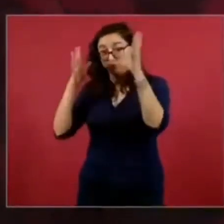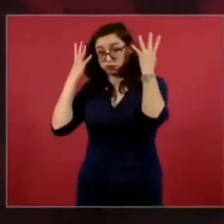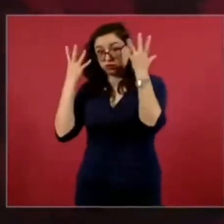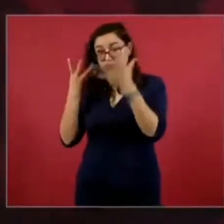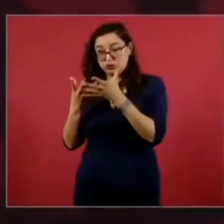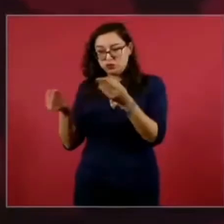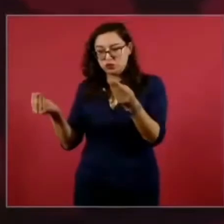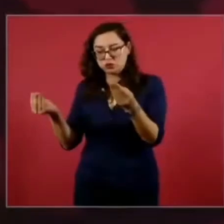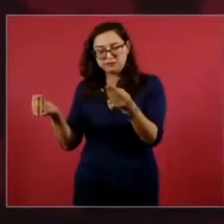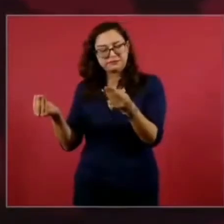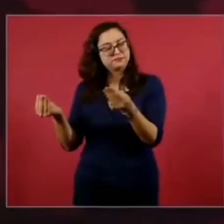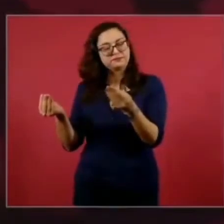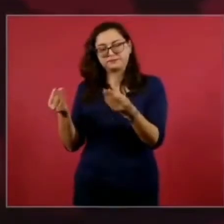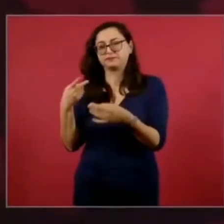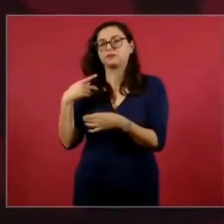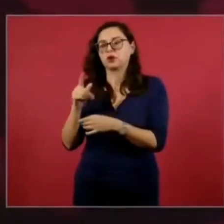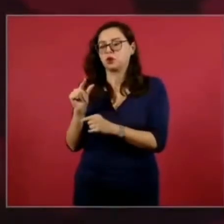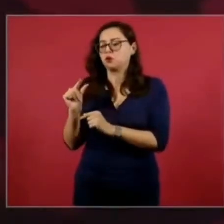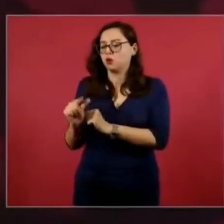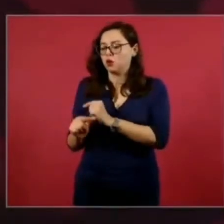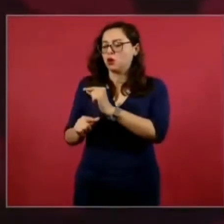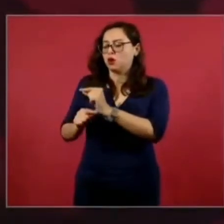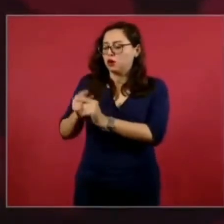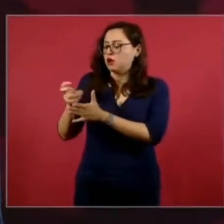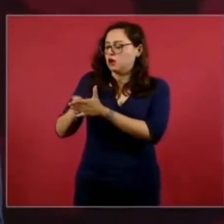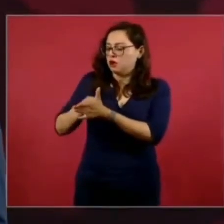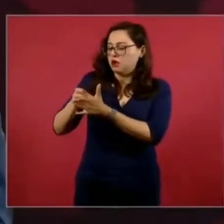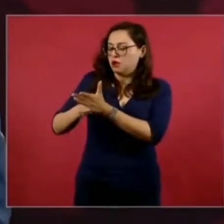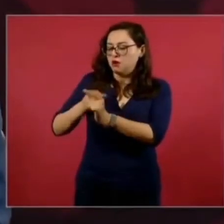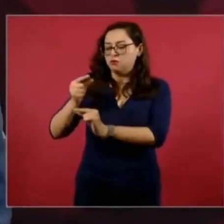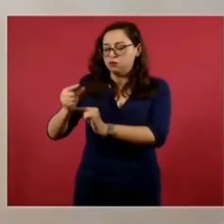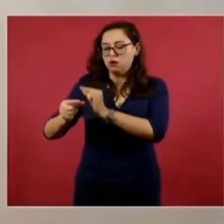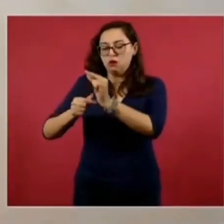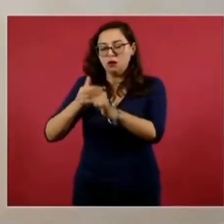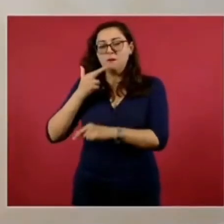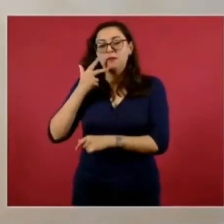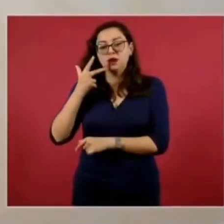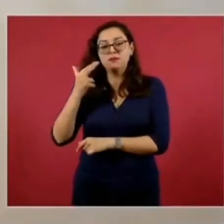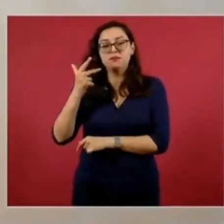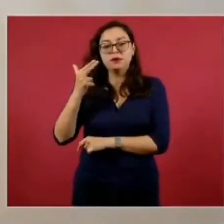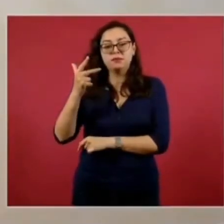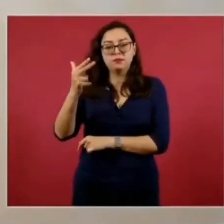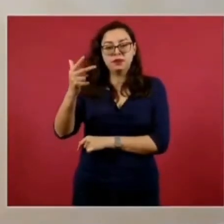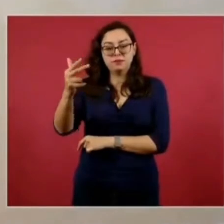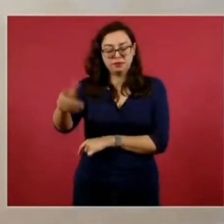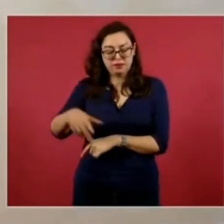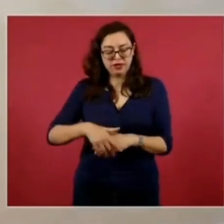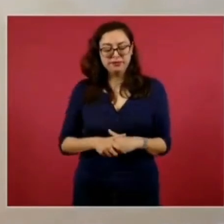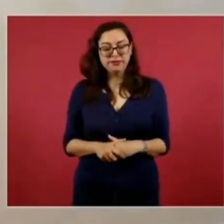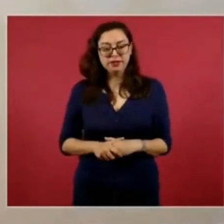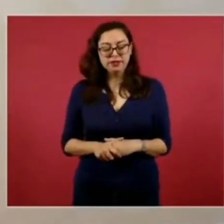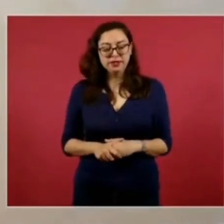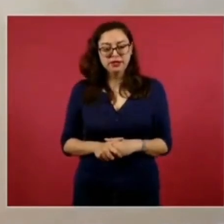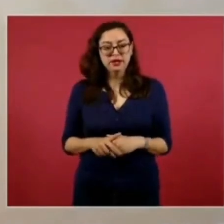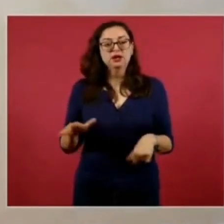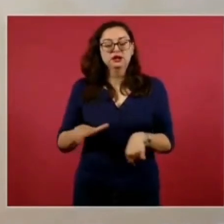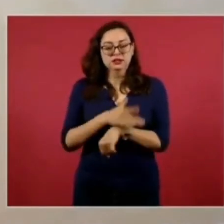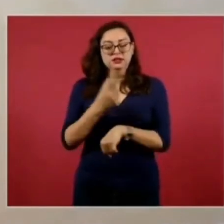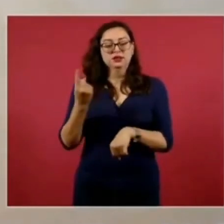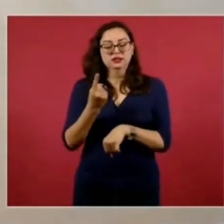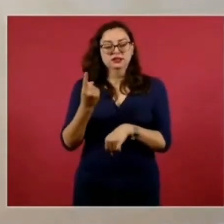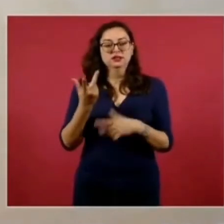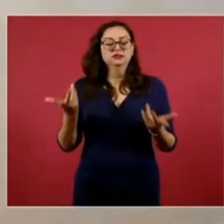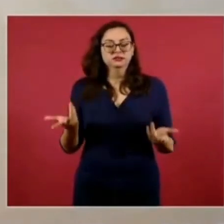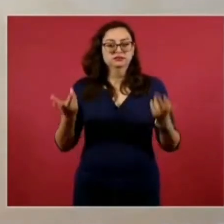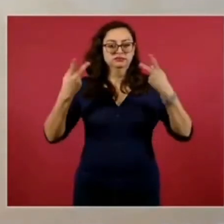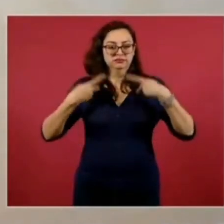pero va a mejorar va a mejorar mucho porque va a ser el pueblo El que